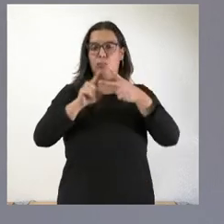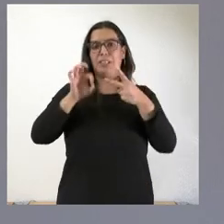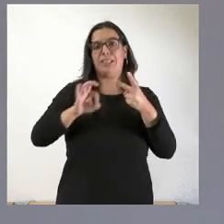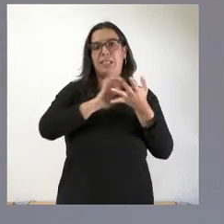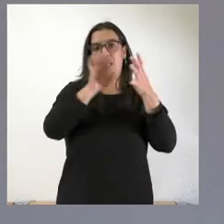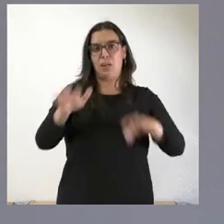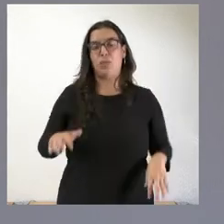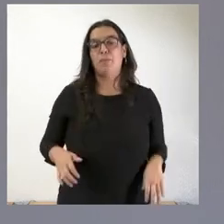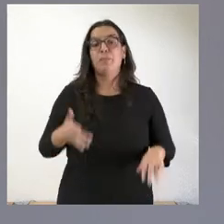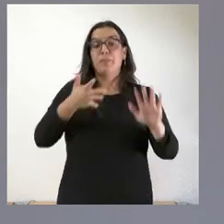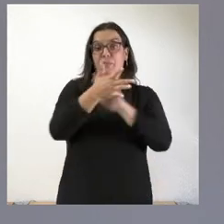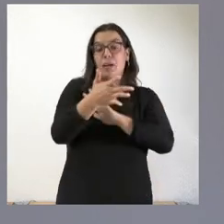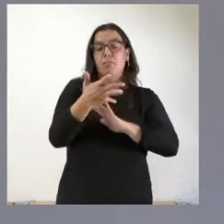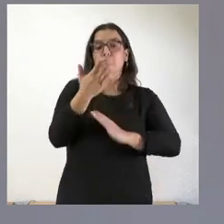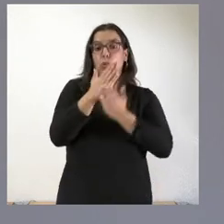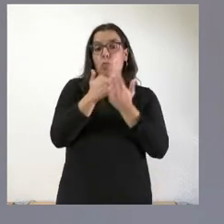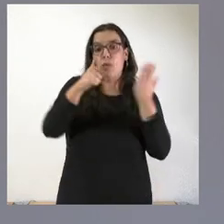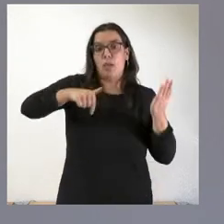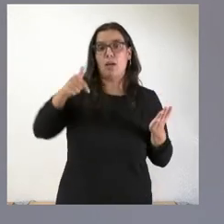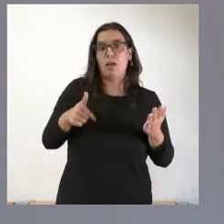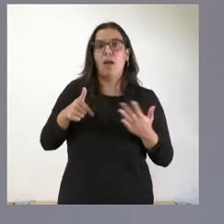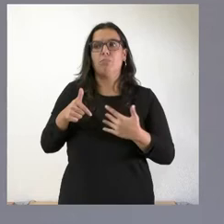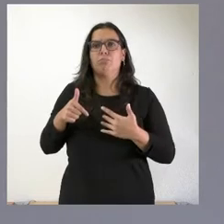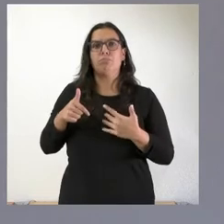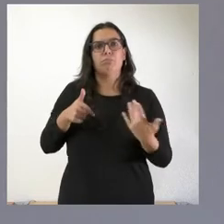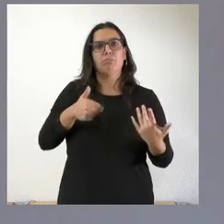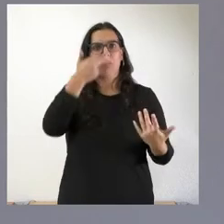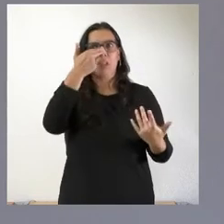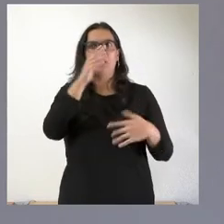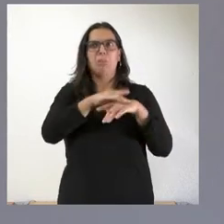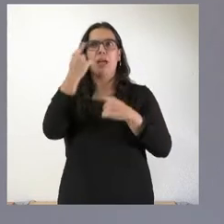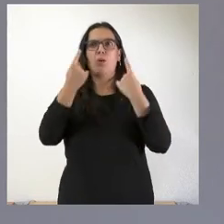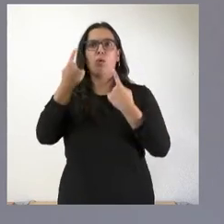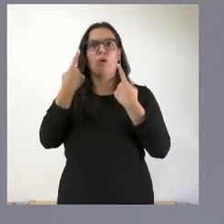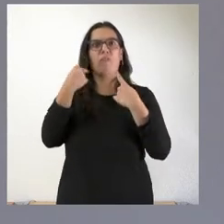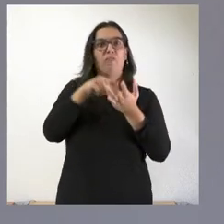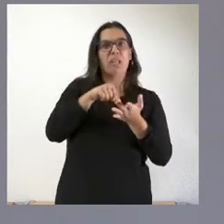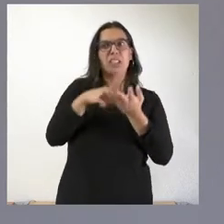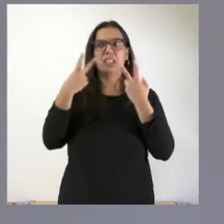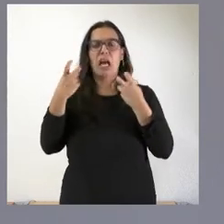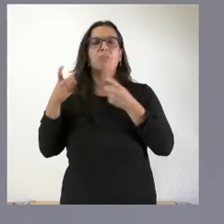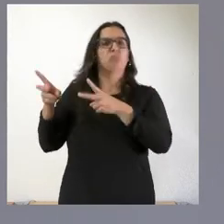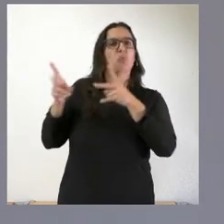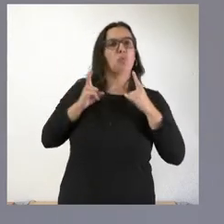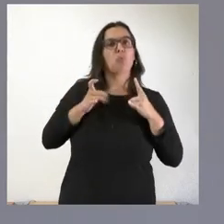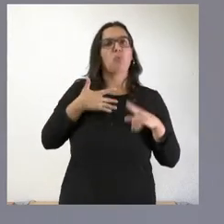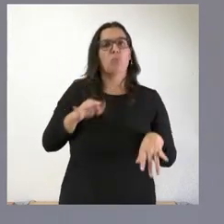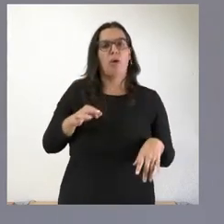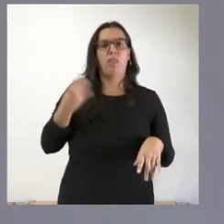una comunidad desde el punto de vista de atractivo fiscal, como ya algunos informes nos han venido situando entre las comunidades autónomas más